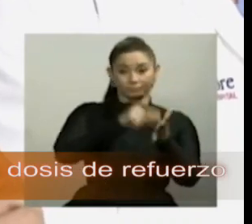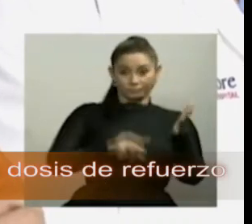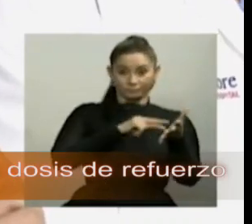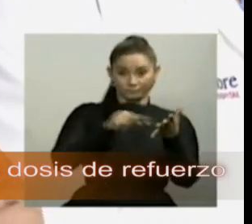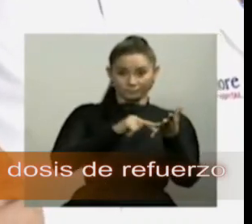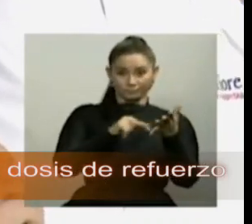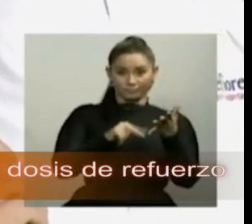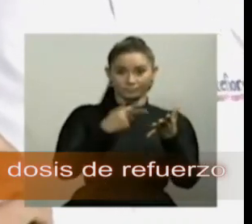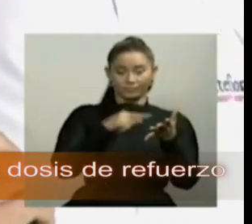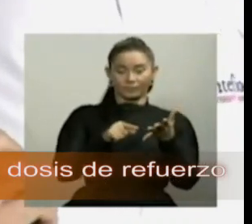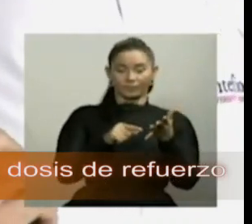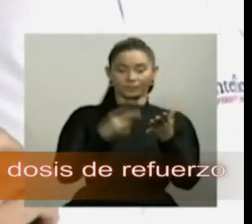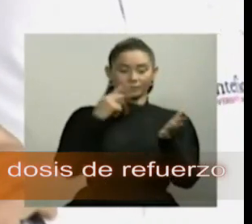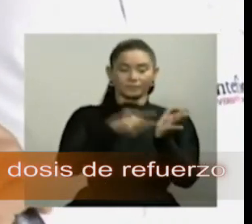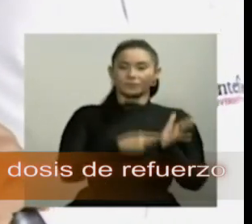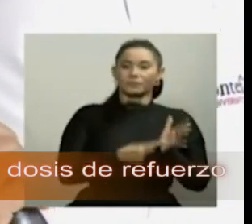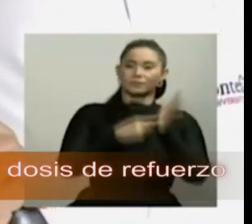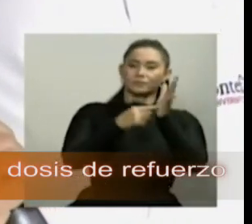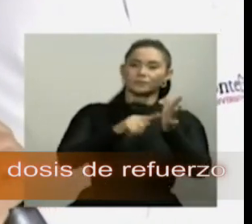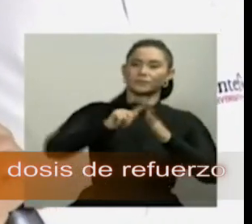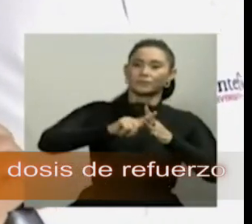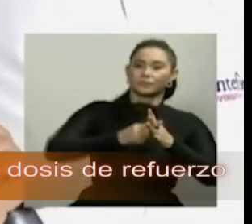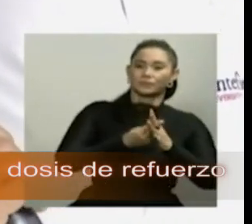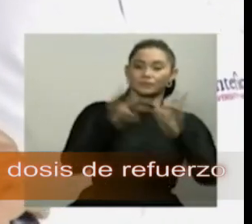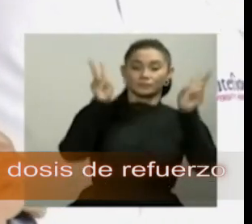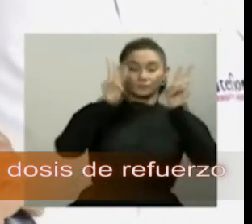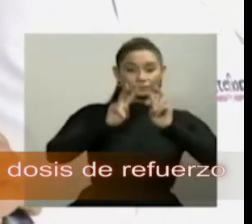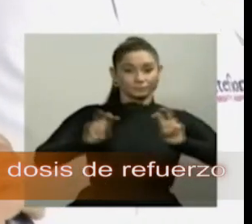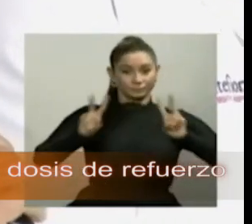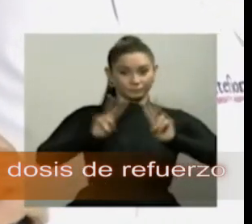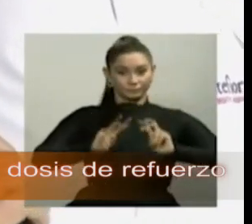leyeron decía que la evidencia inicial de estudios en